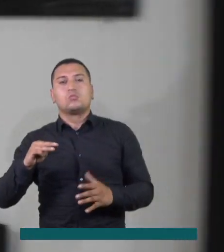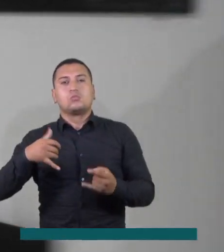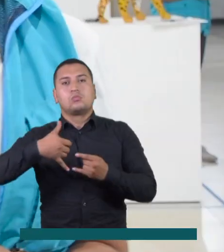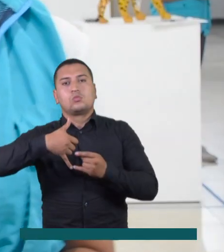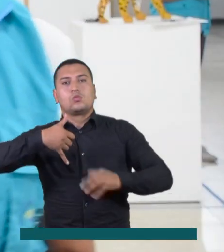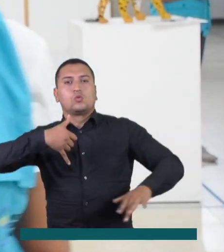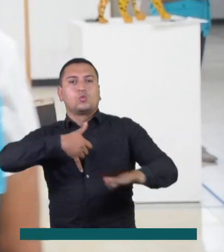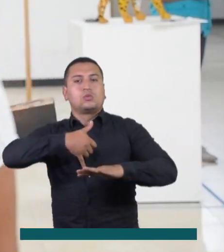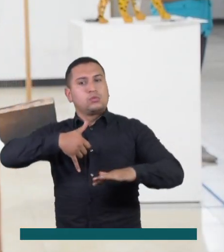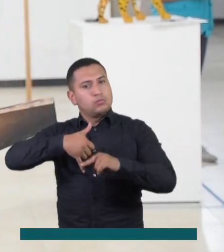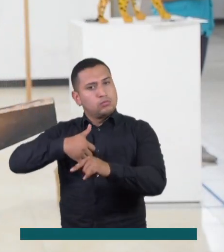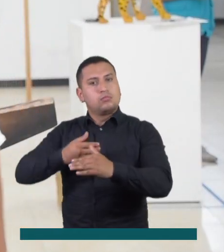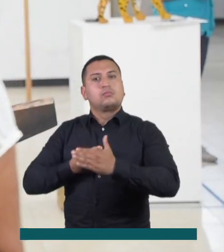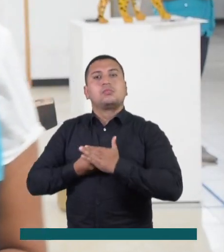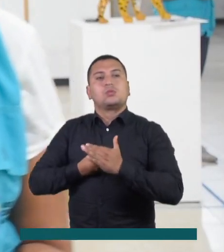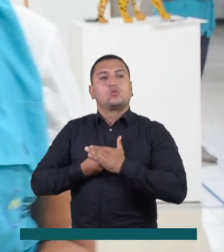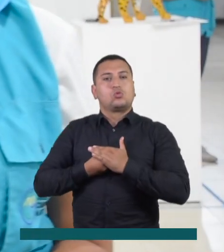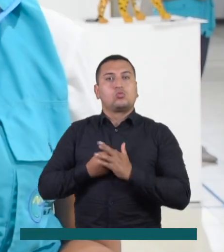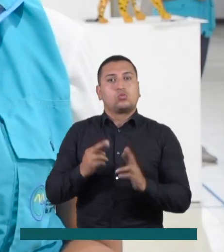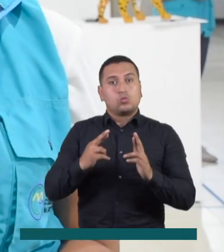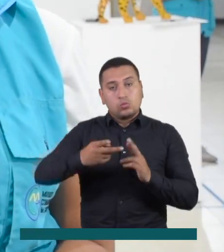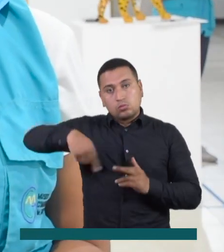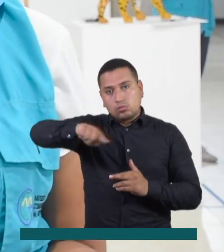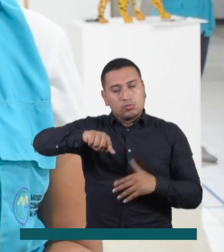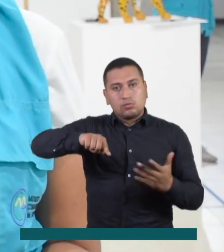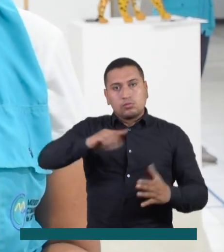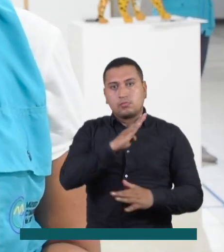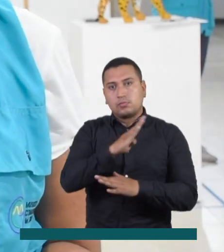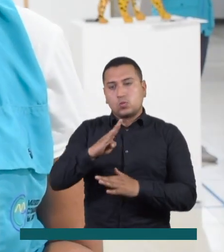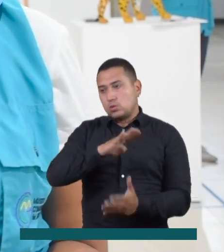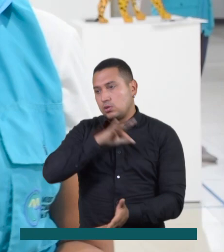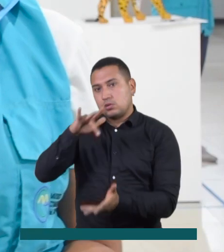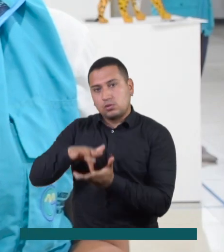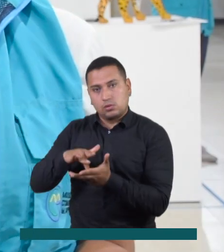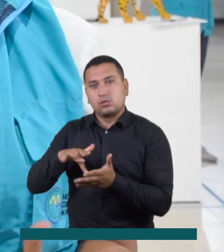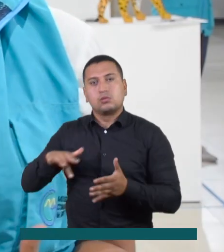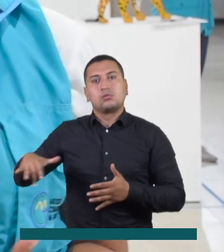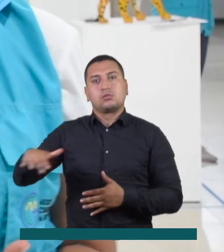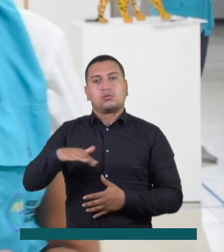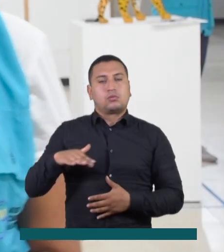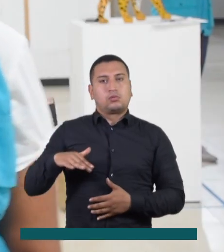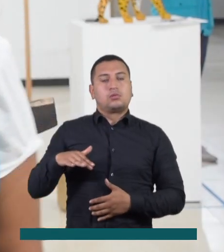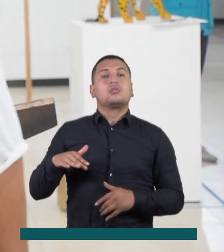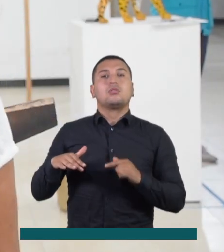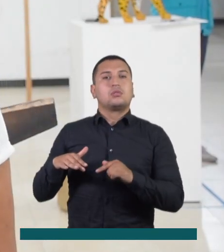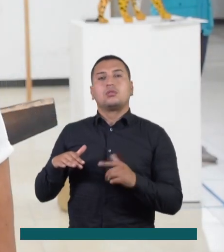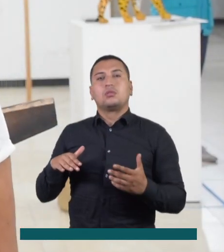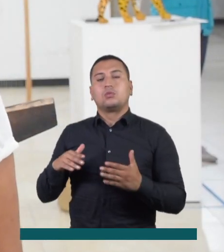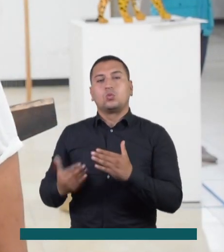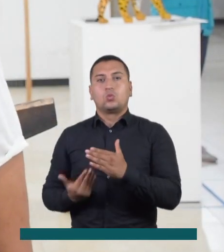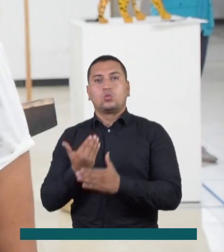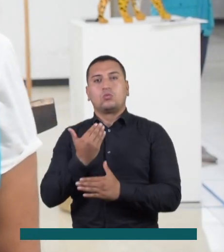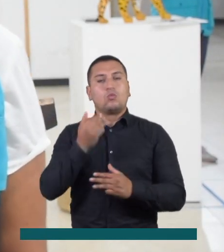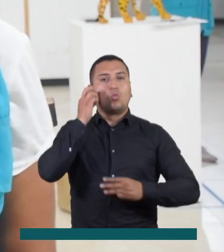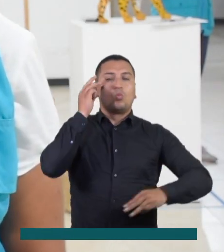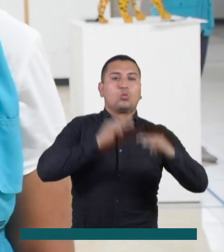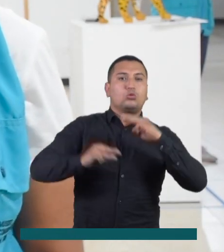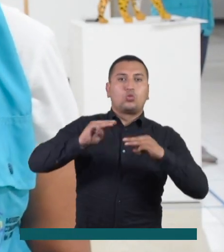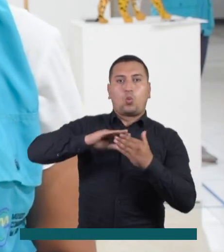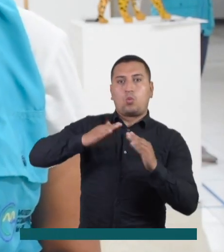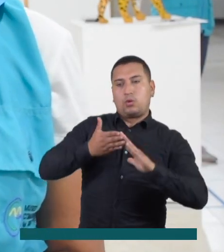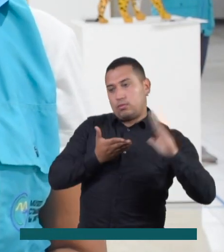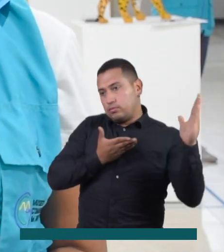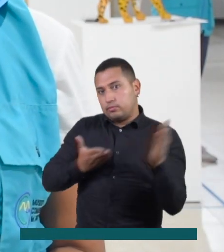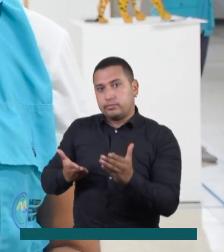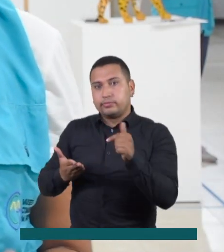los guainianos. Esperamos que nos acompañen en la Biblioteca Departamental Gabriel García Márquez en el nuevo punto del Museo Comunitario para que disfruten del